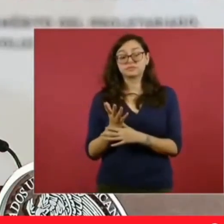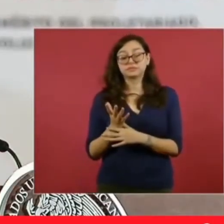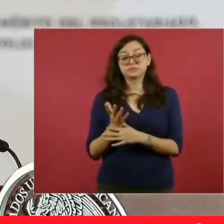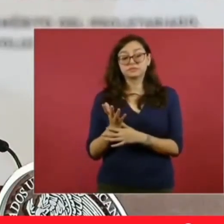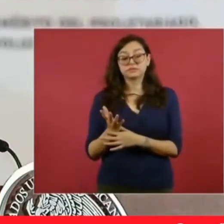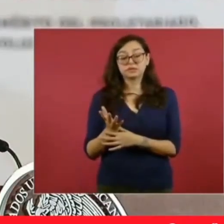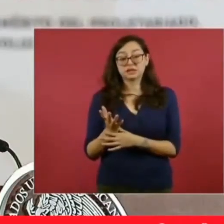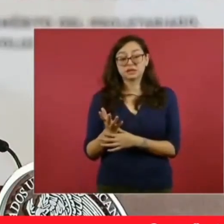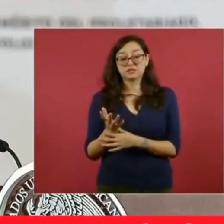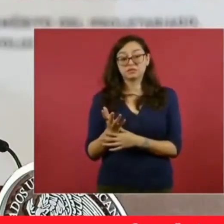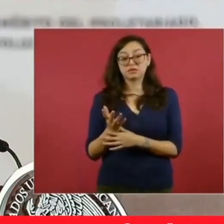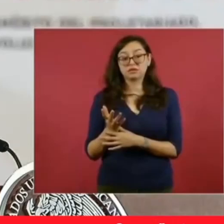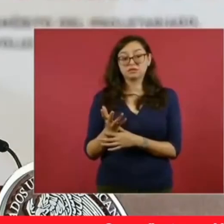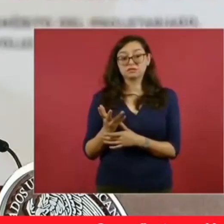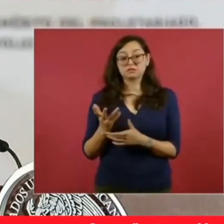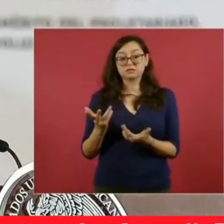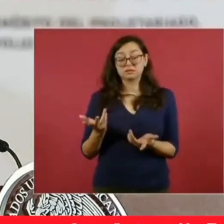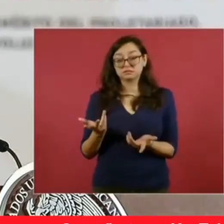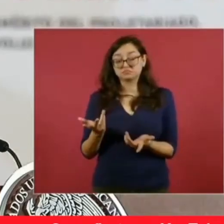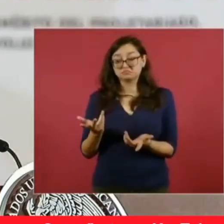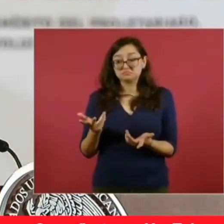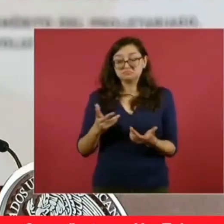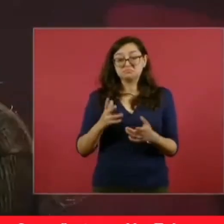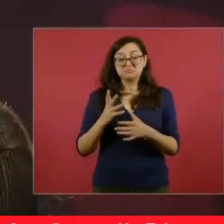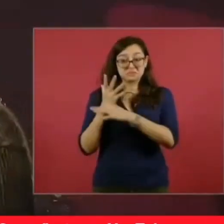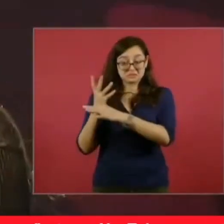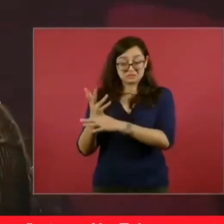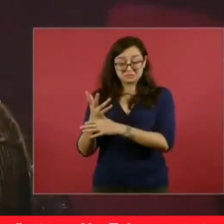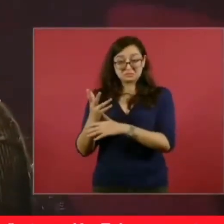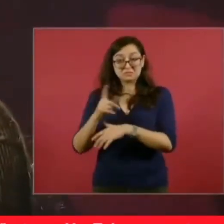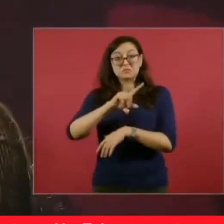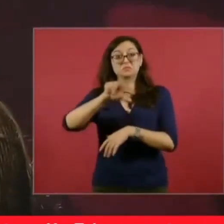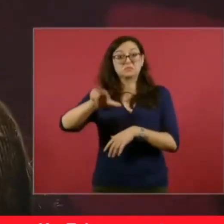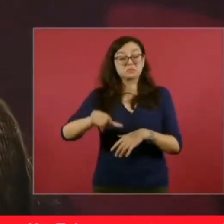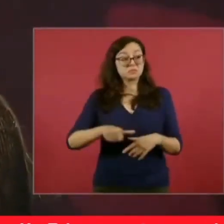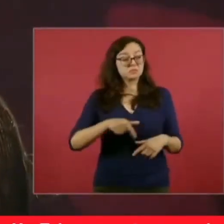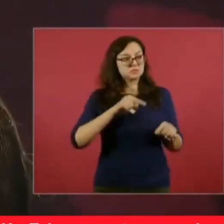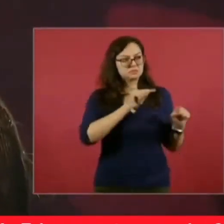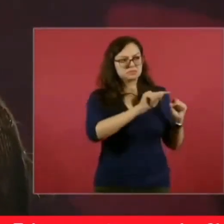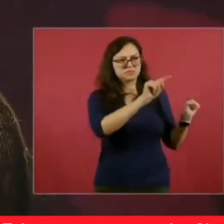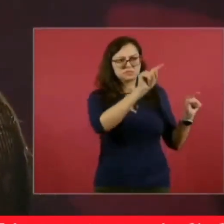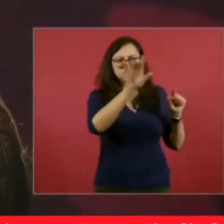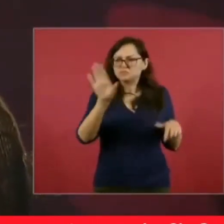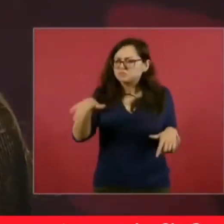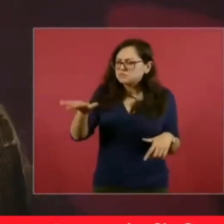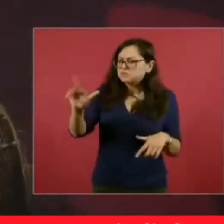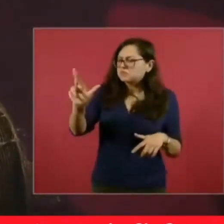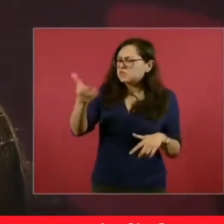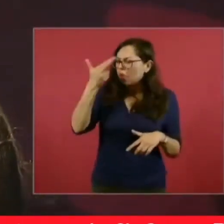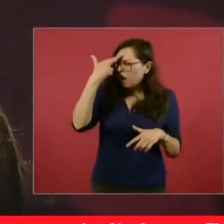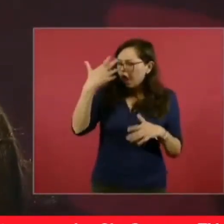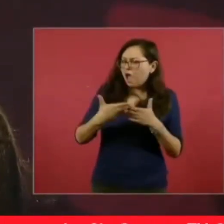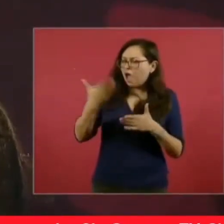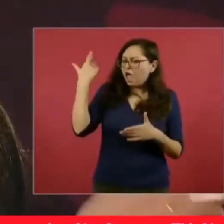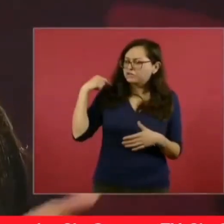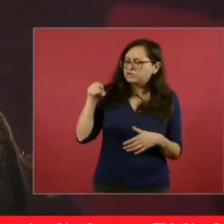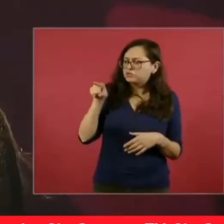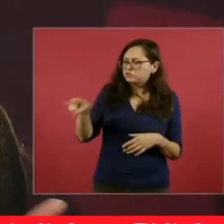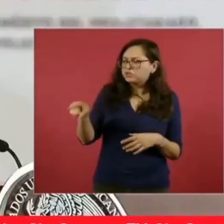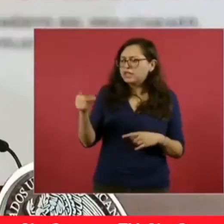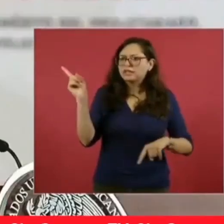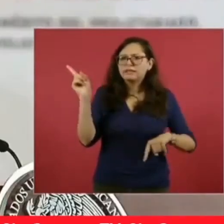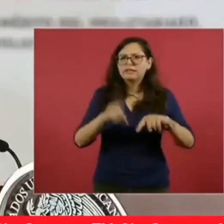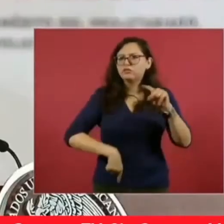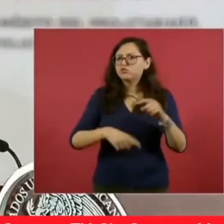Poder Judicial y destituyó a todos los ministros de la Suprema Corte de Justicia de la Nación, y luego